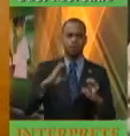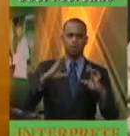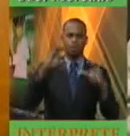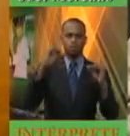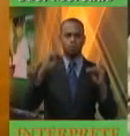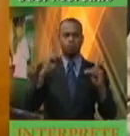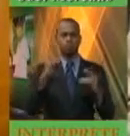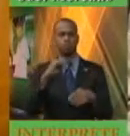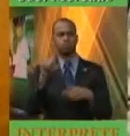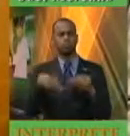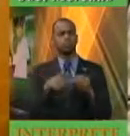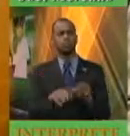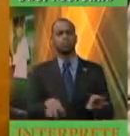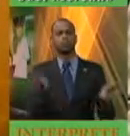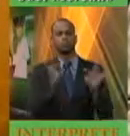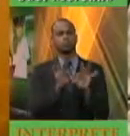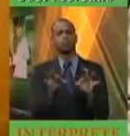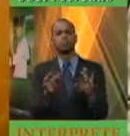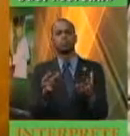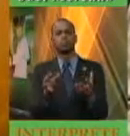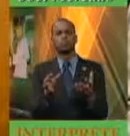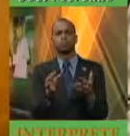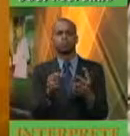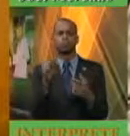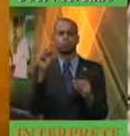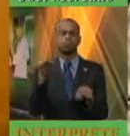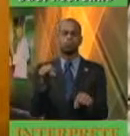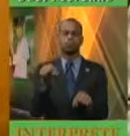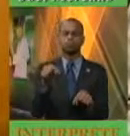educación sobre la importancia de que este